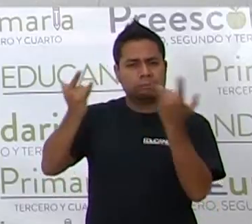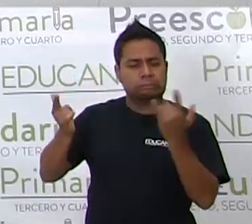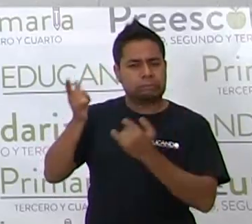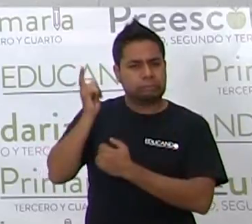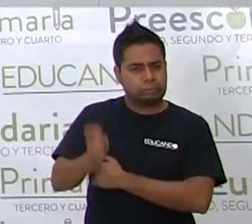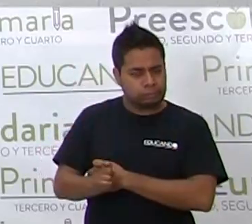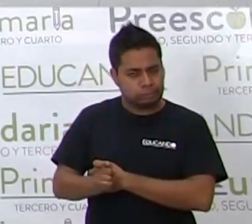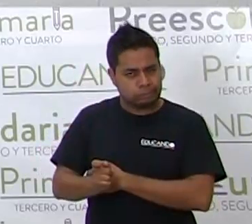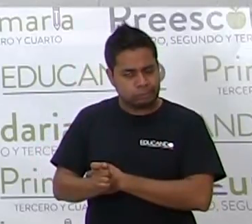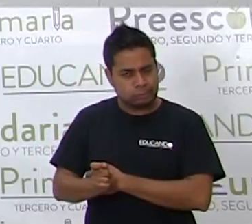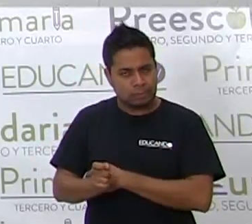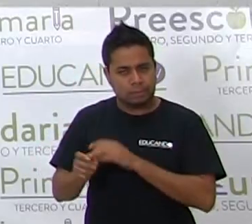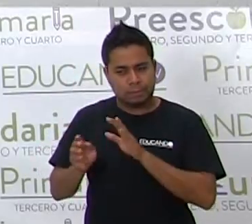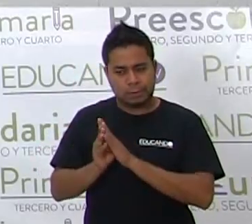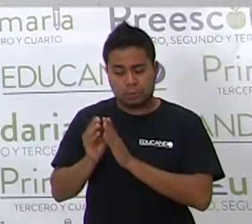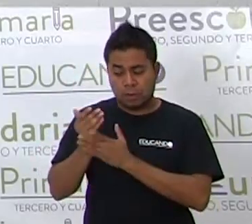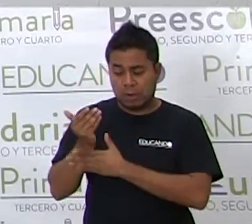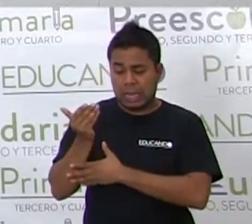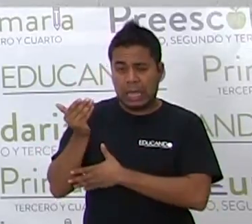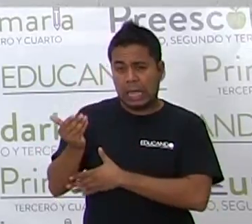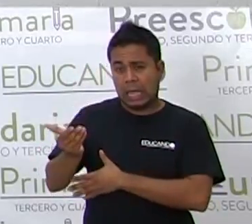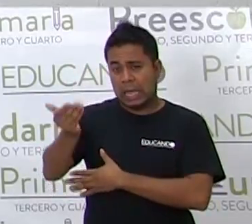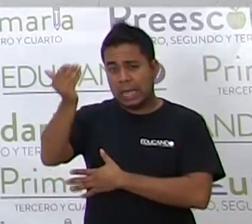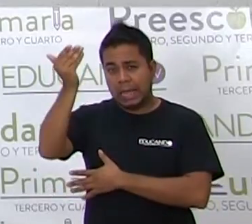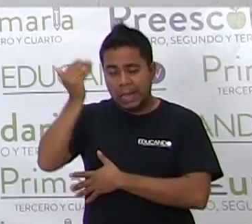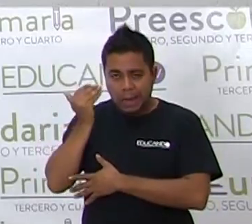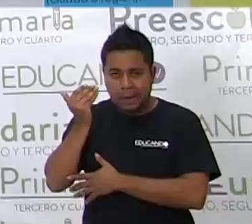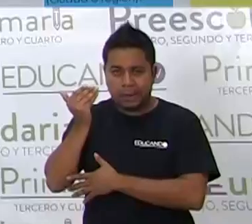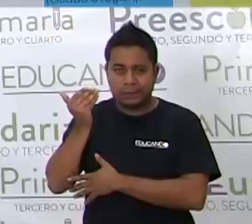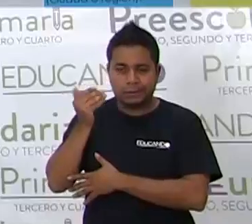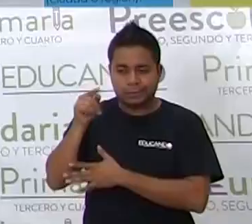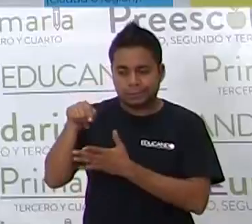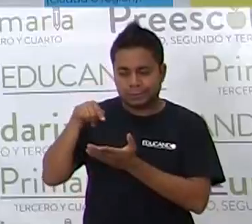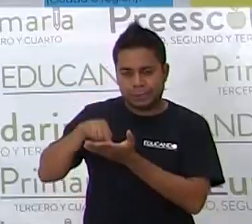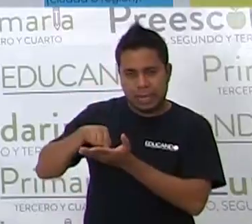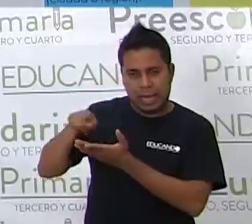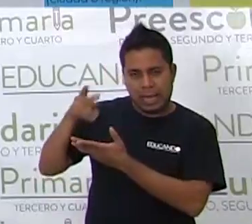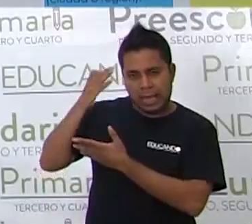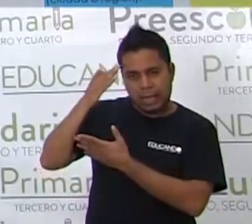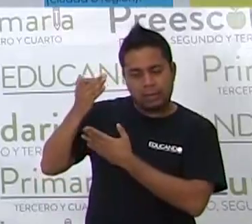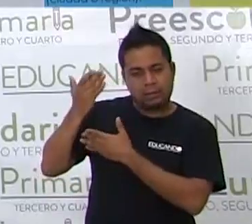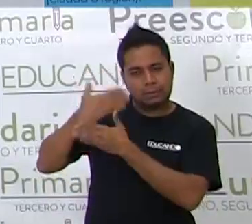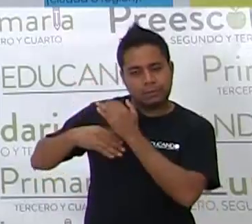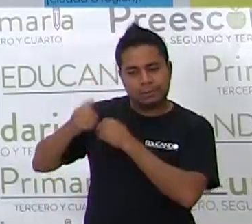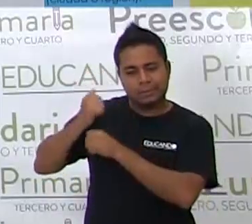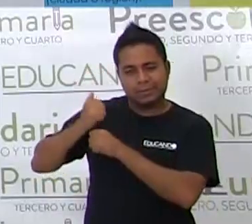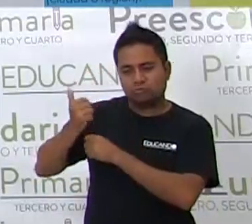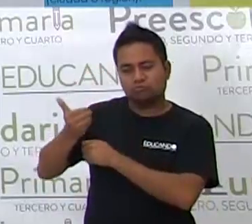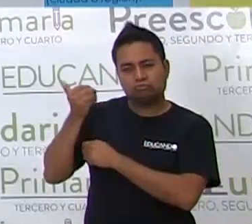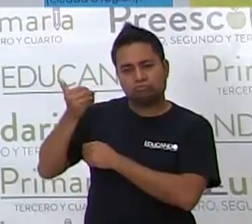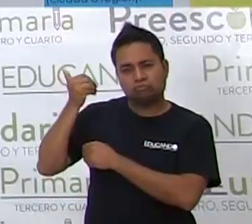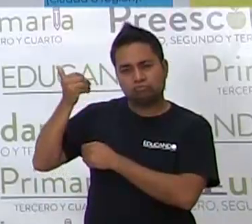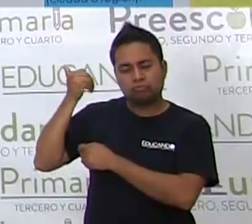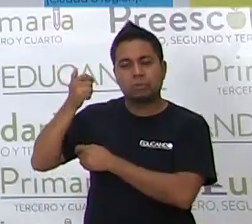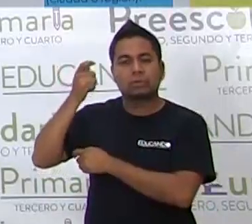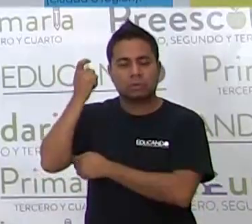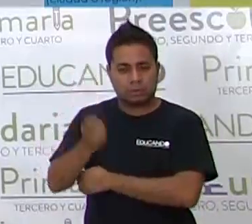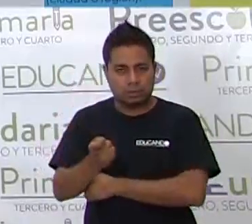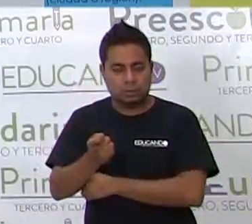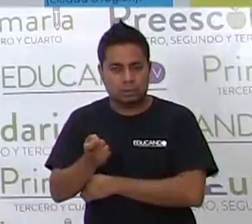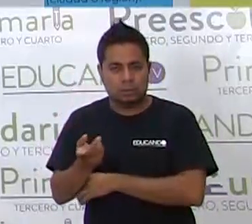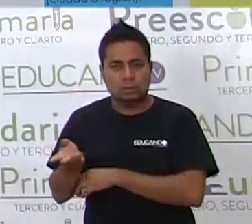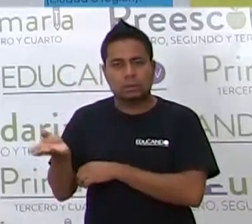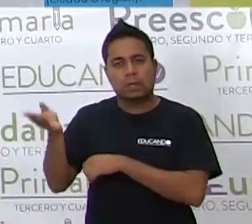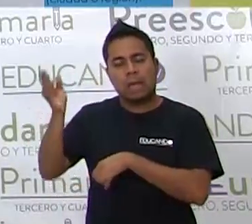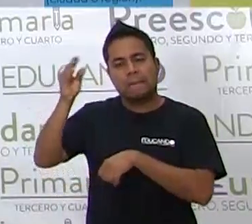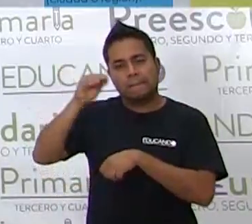en un proceso de la historia, tiempo y espacio, recuerda, tiempo y espacio, va a determinar el